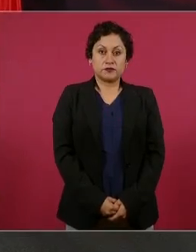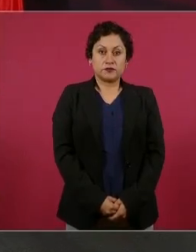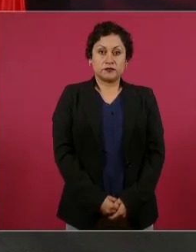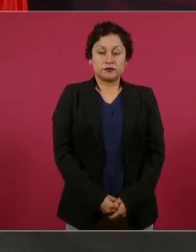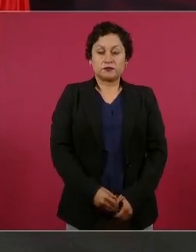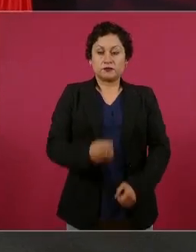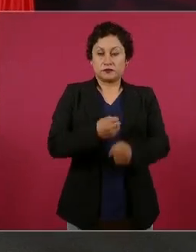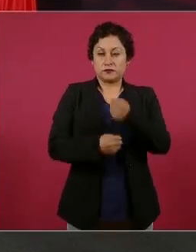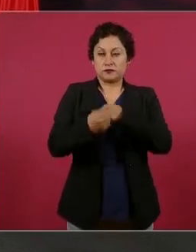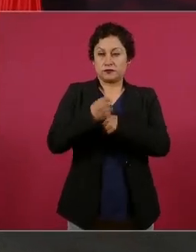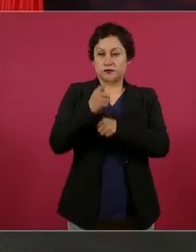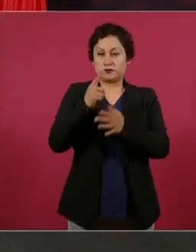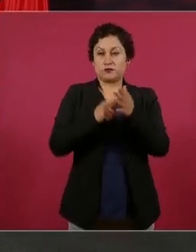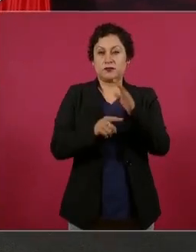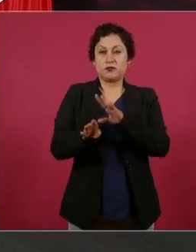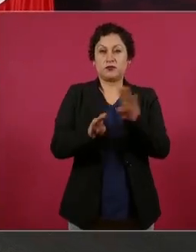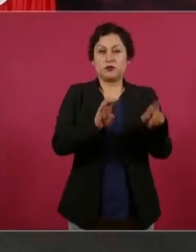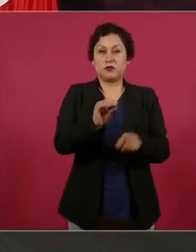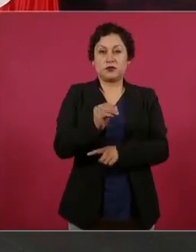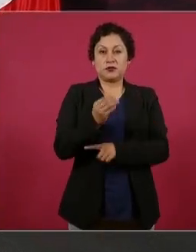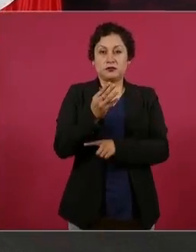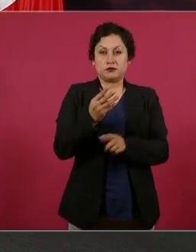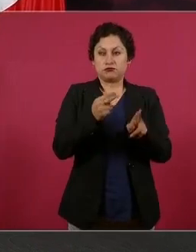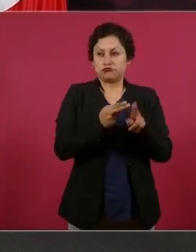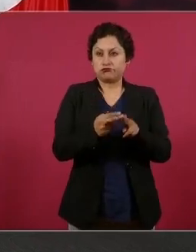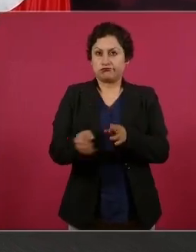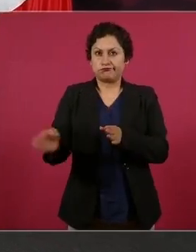¿cuántos años lleva? Ya 30, ¿no?